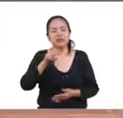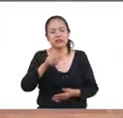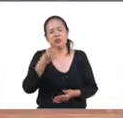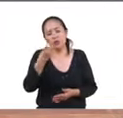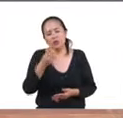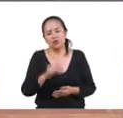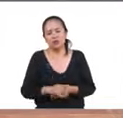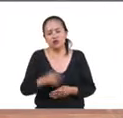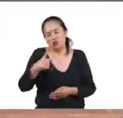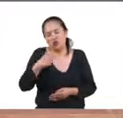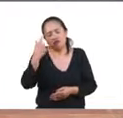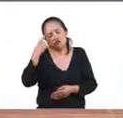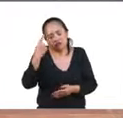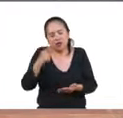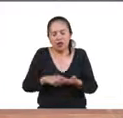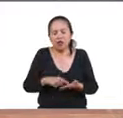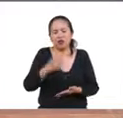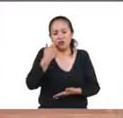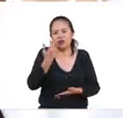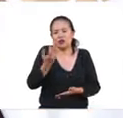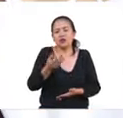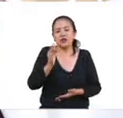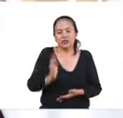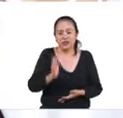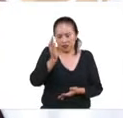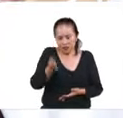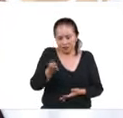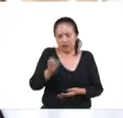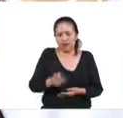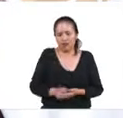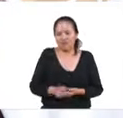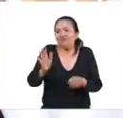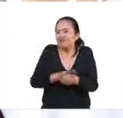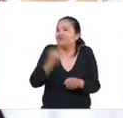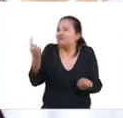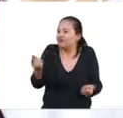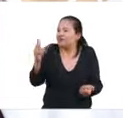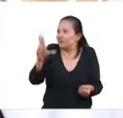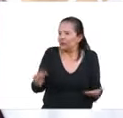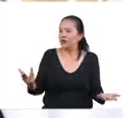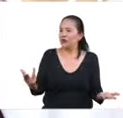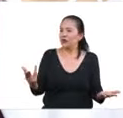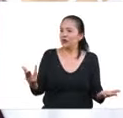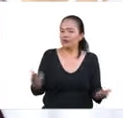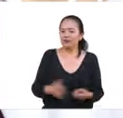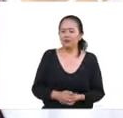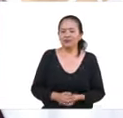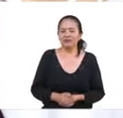yo espero que se acepte, pues no, o sea, ¿por qué no? Ahí sí no hay argumento.